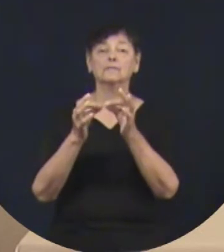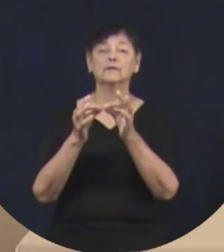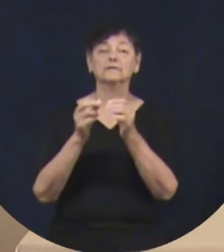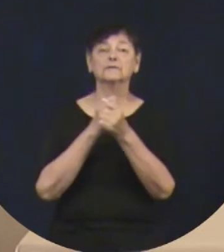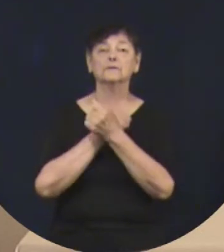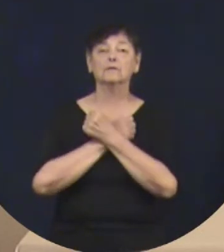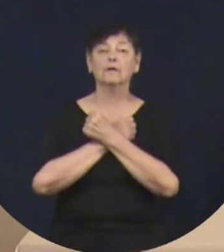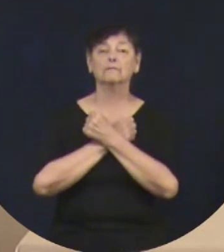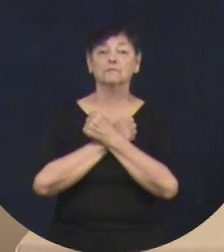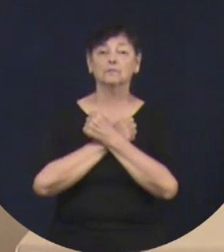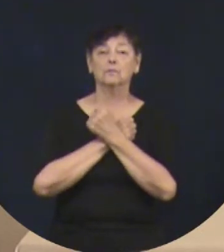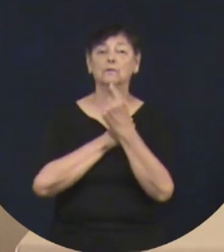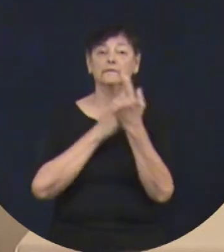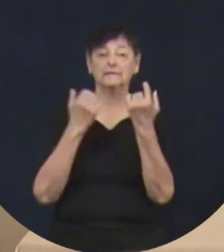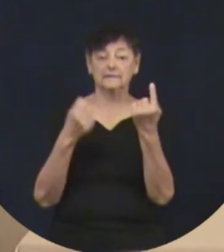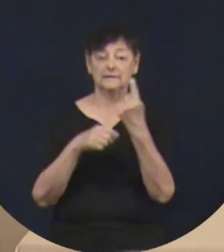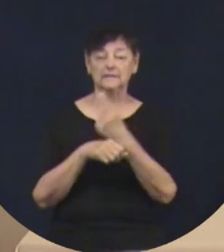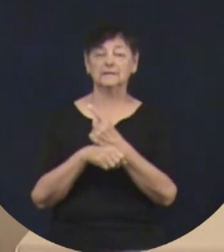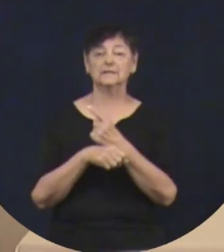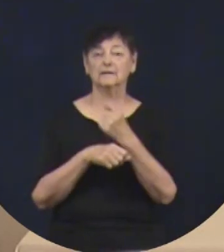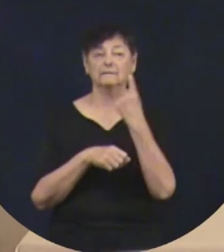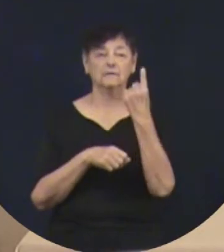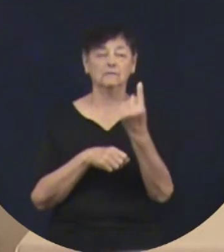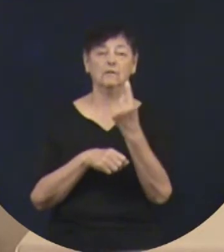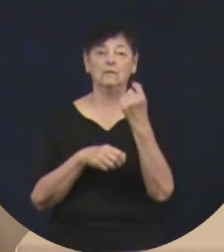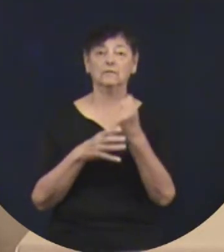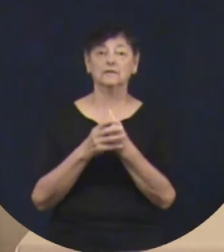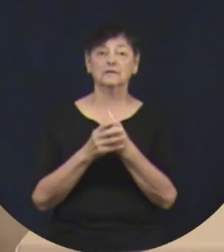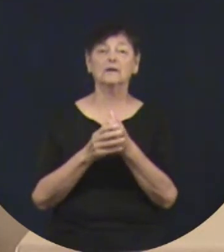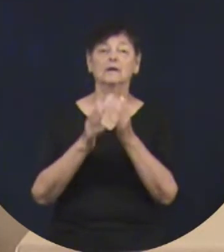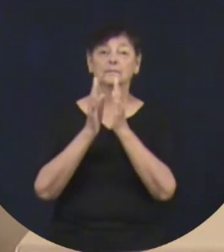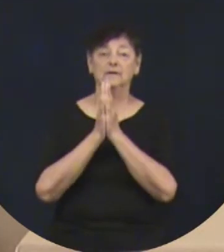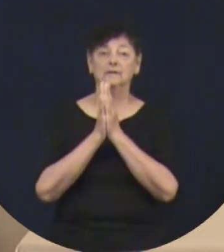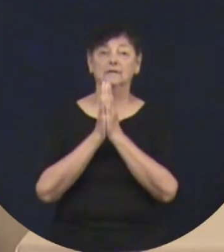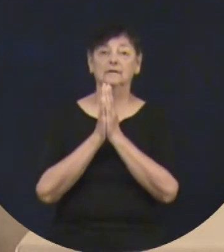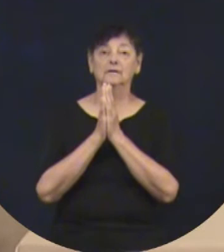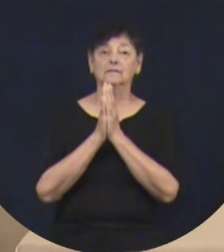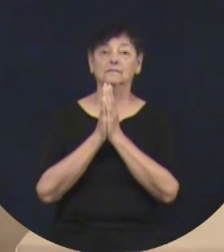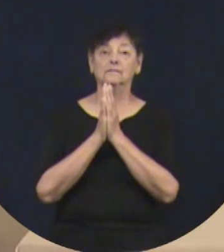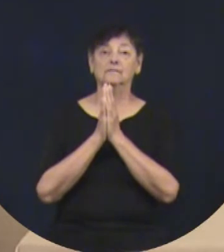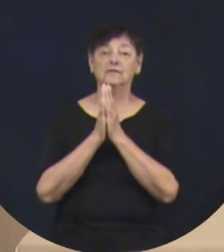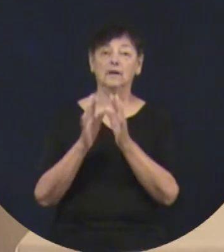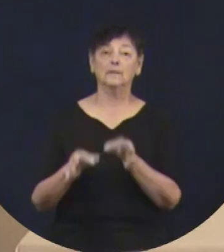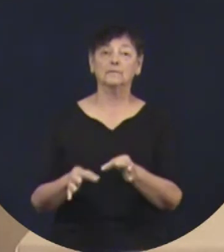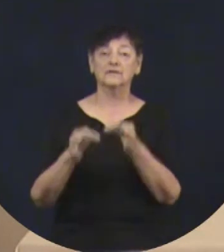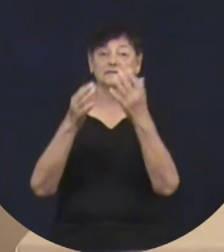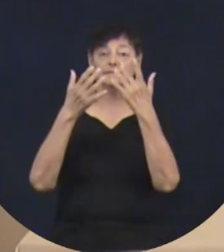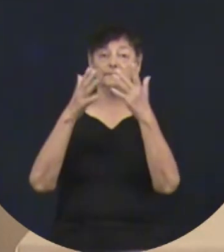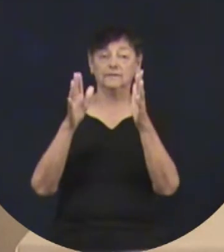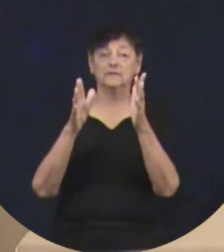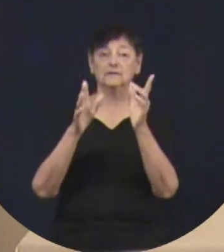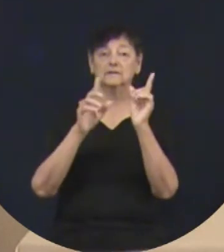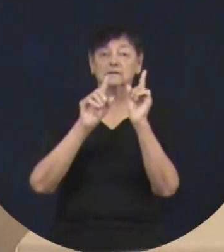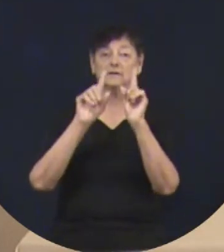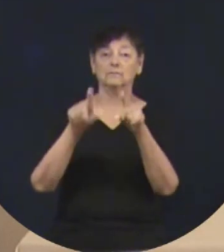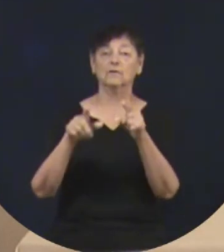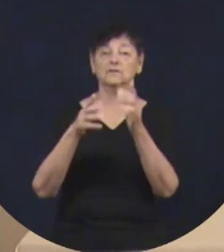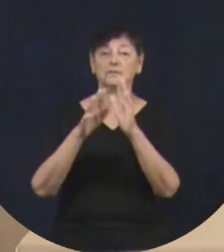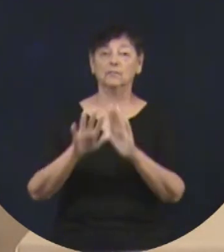seres queridos este día y para siempre. Amén. La misa ha terminado.